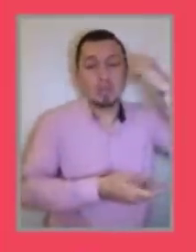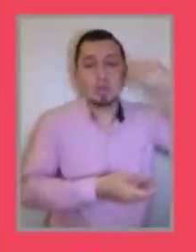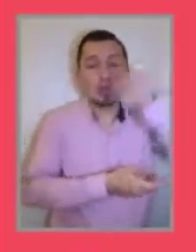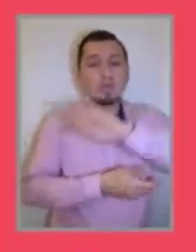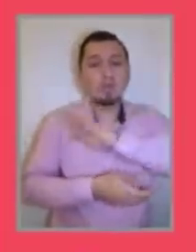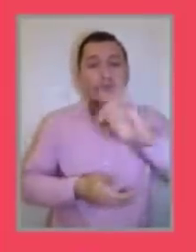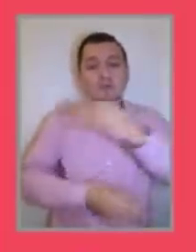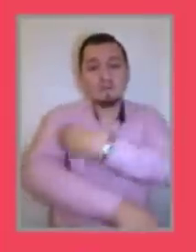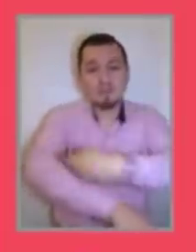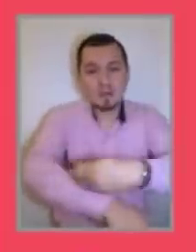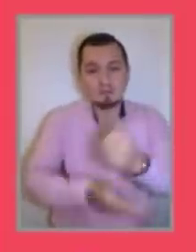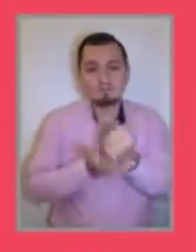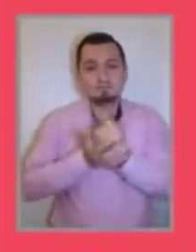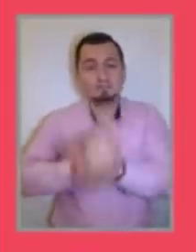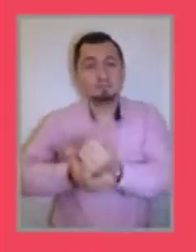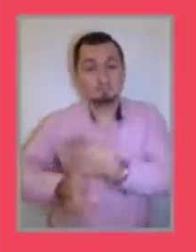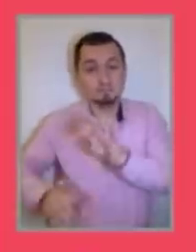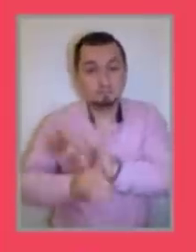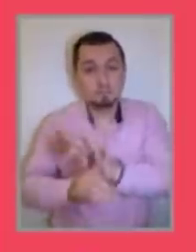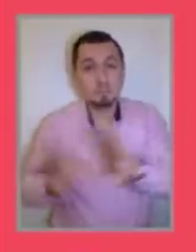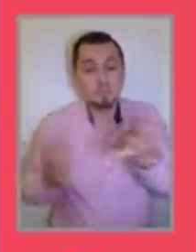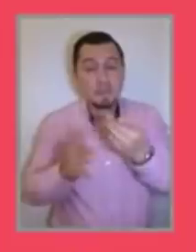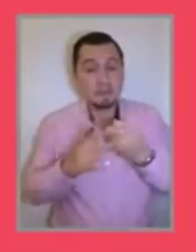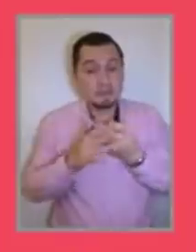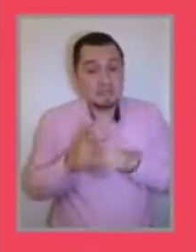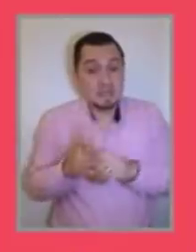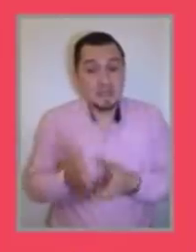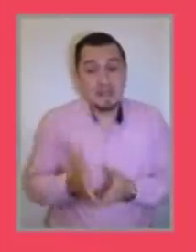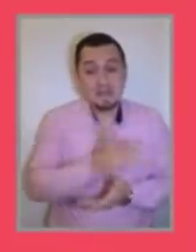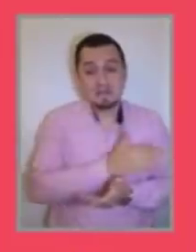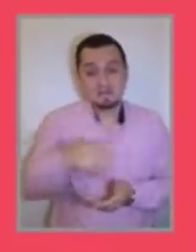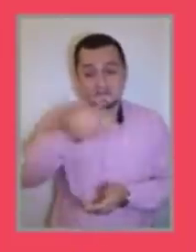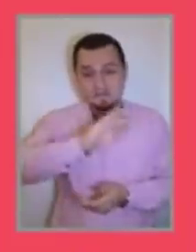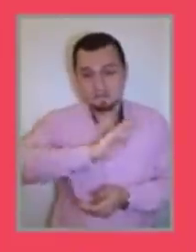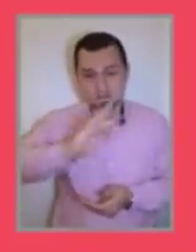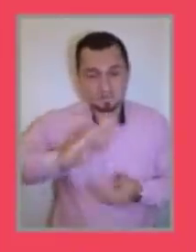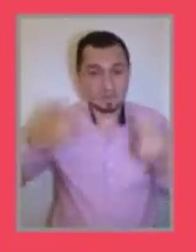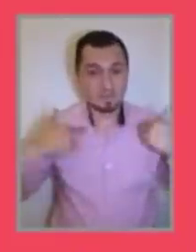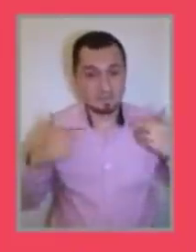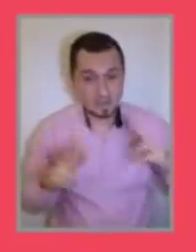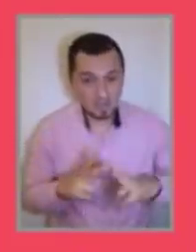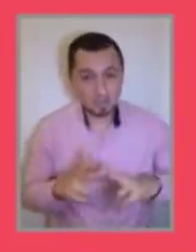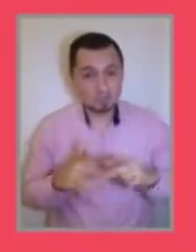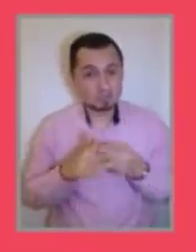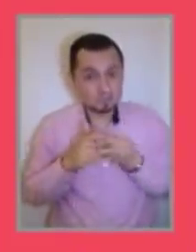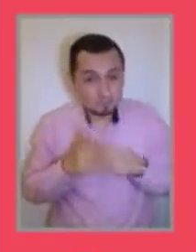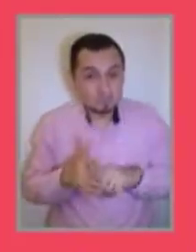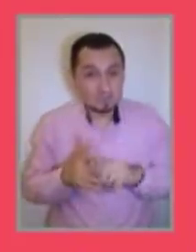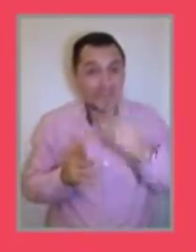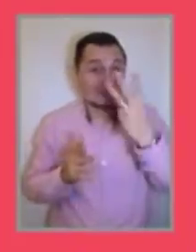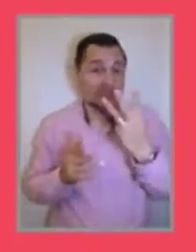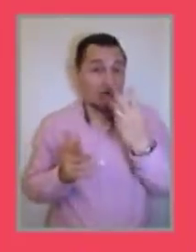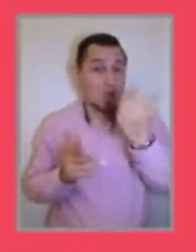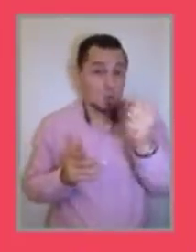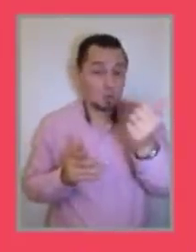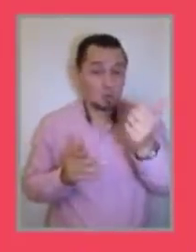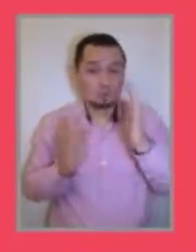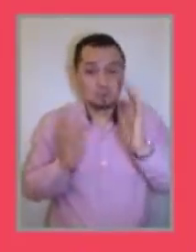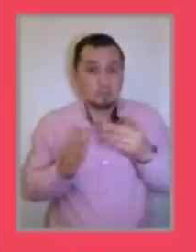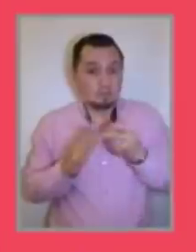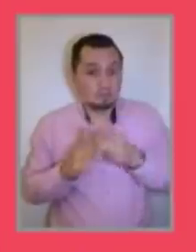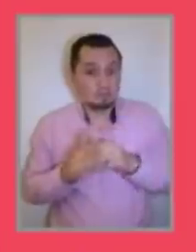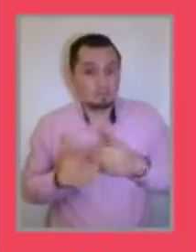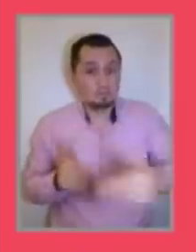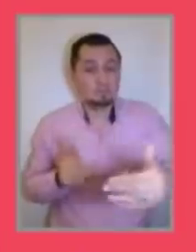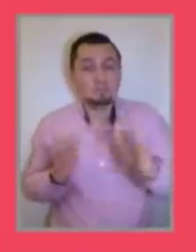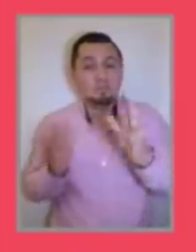las familias. Antes de que iniciara el ciclo escolar, recordemos que los profesores iniciaron desde el 3 de agosto sus actividades y las